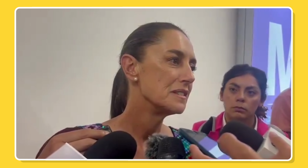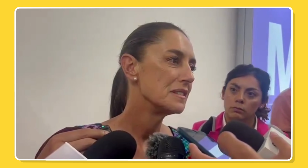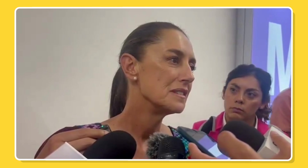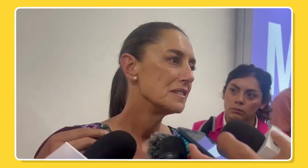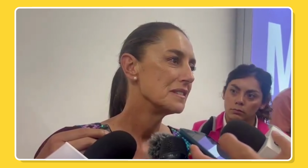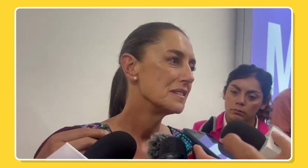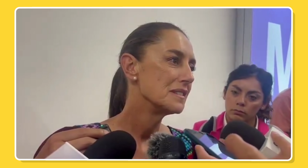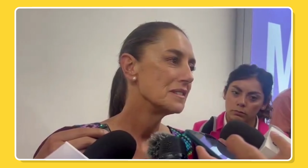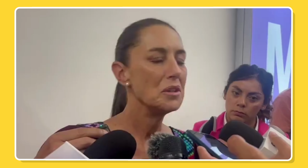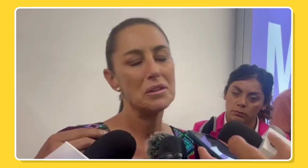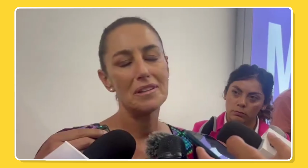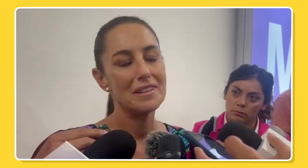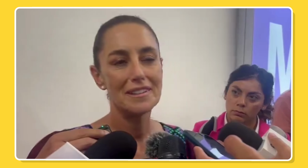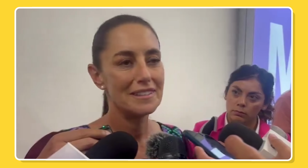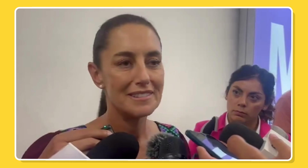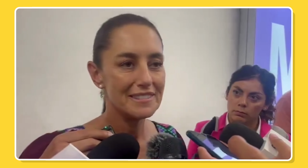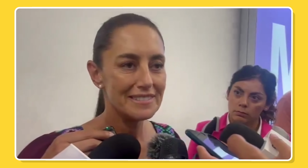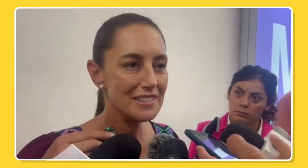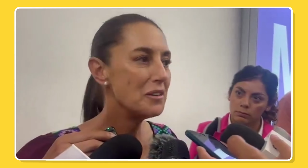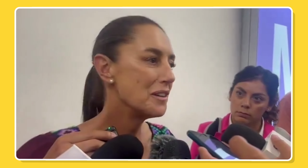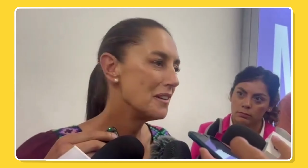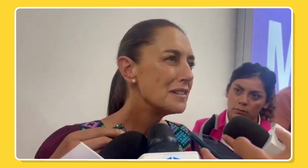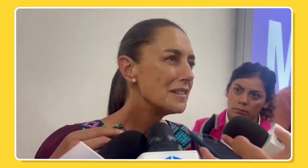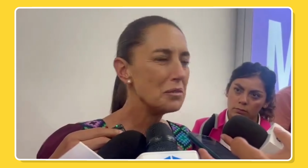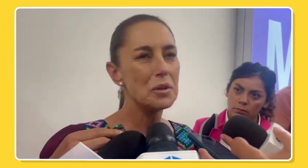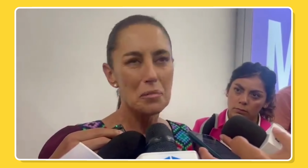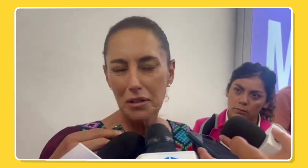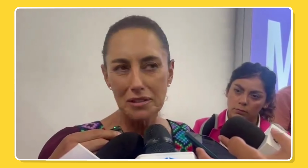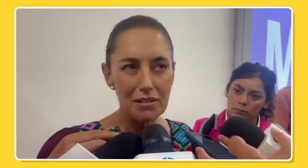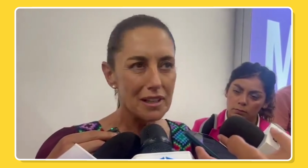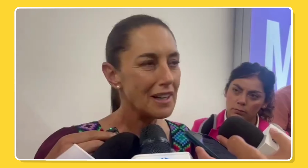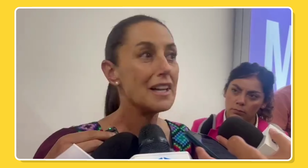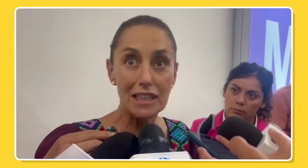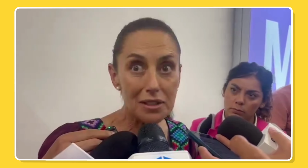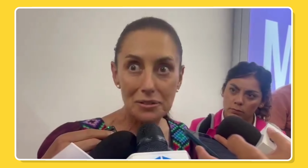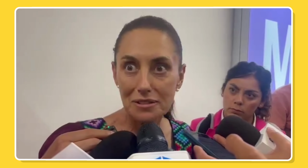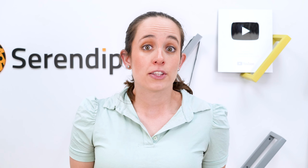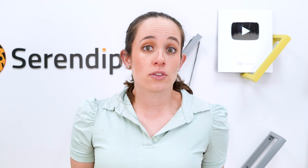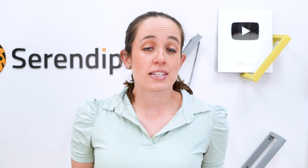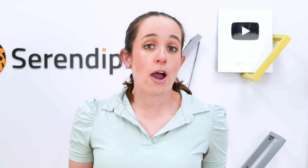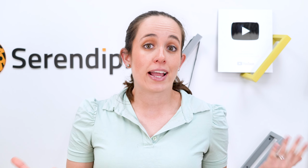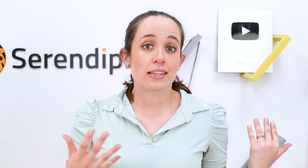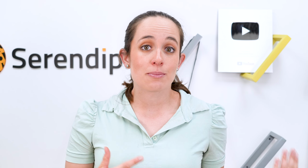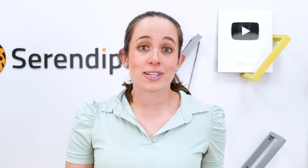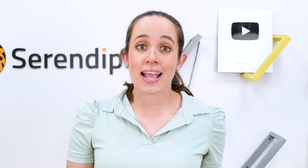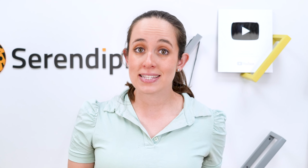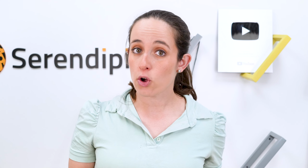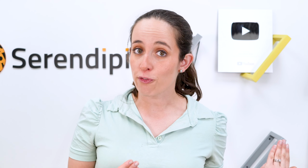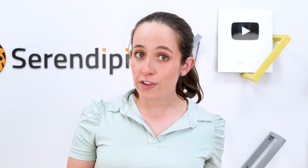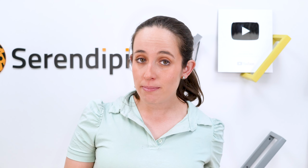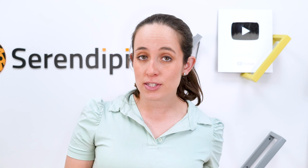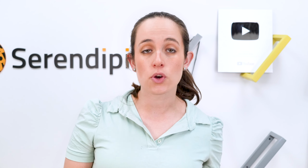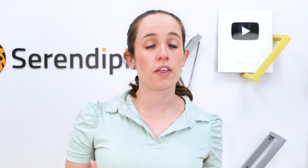Sinaloa que están en guerra con no lo creo. El único medio que estaba ahí era Latino. Entonces, ahora que tenemos